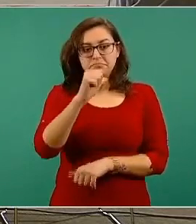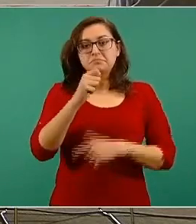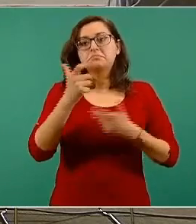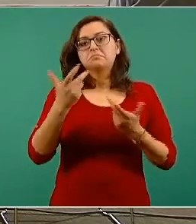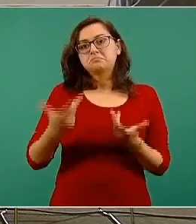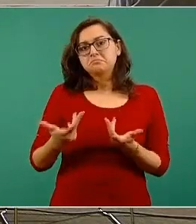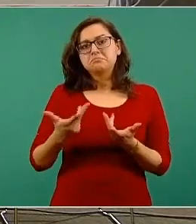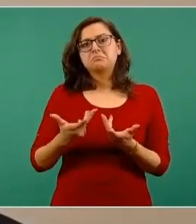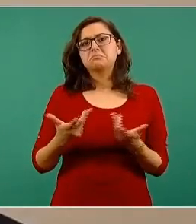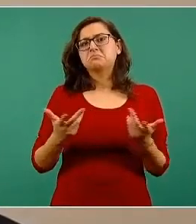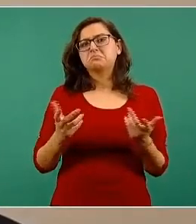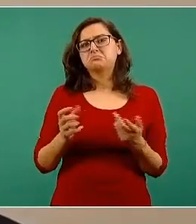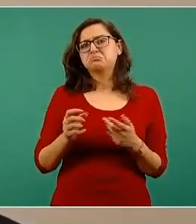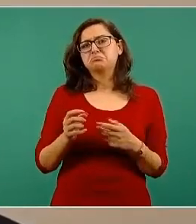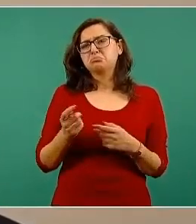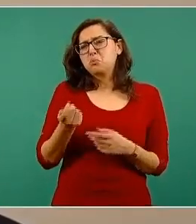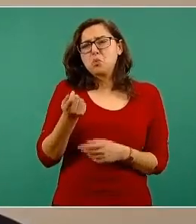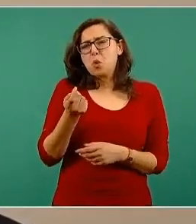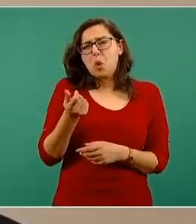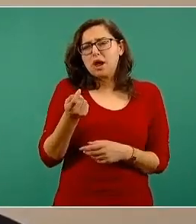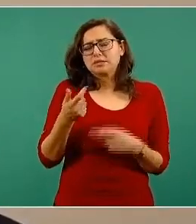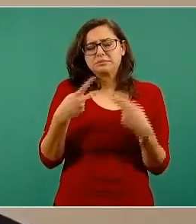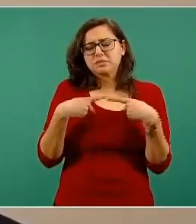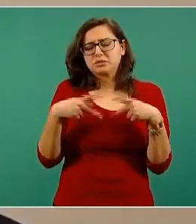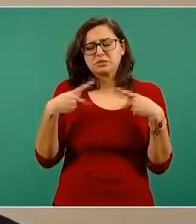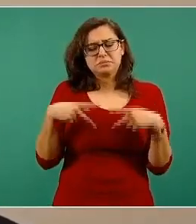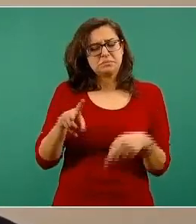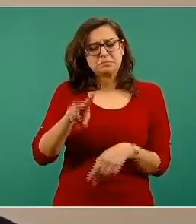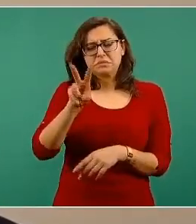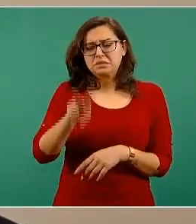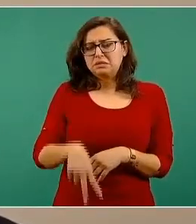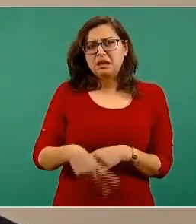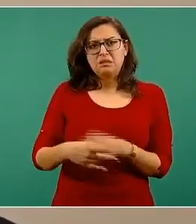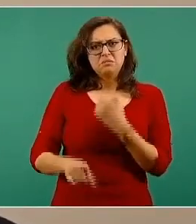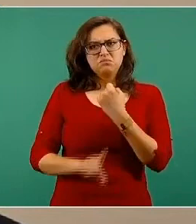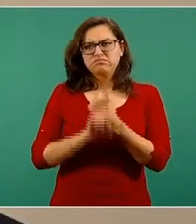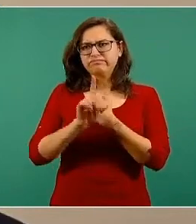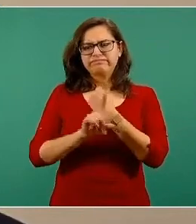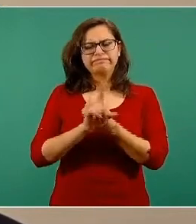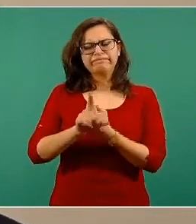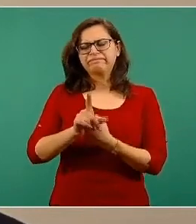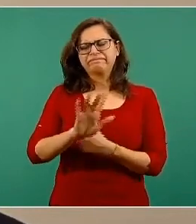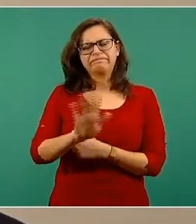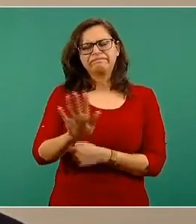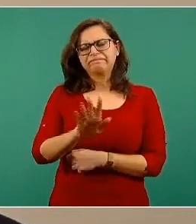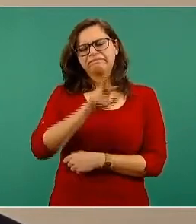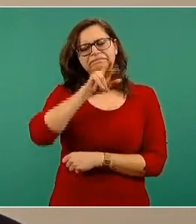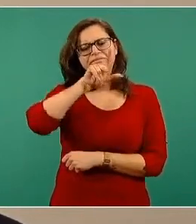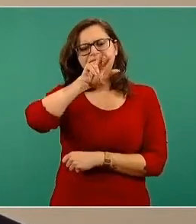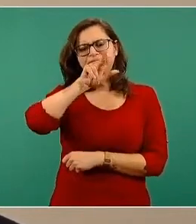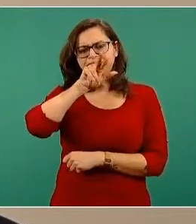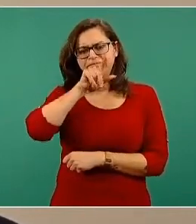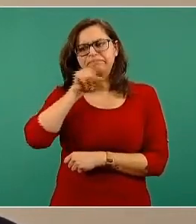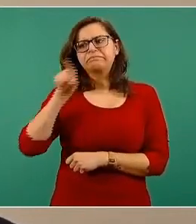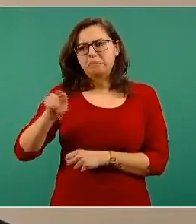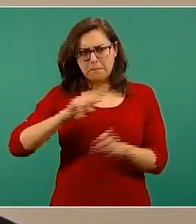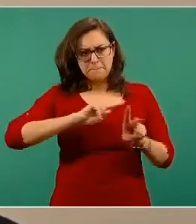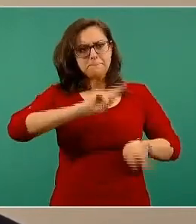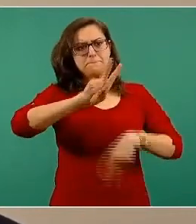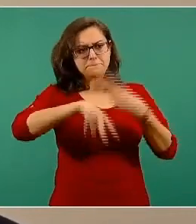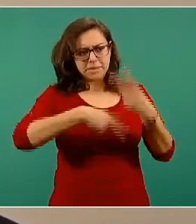estas contraindicaciones. Entonces, cualquier otro tipo de problemática, no se preocupe, usted acuda. Hay